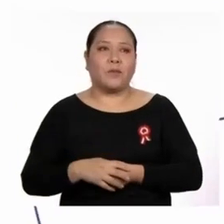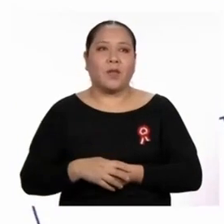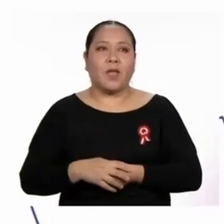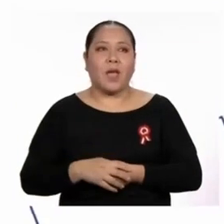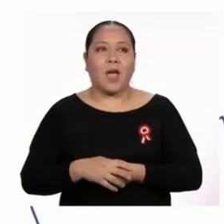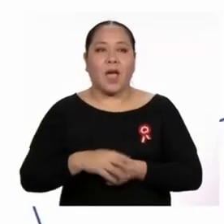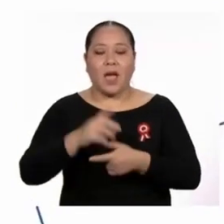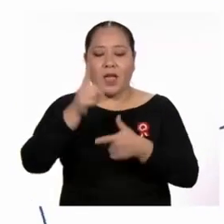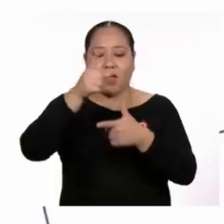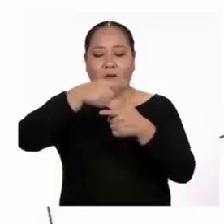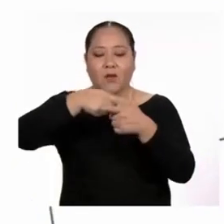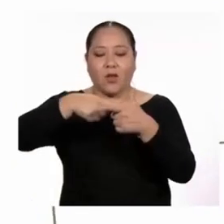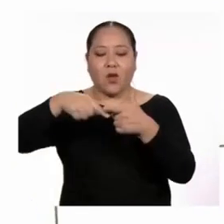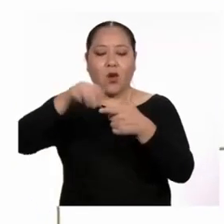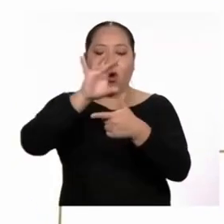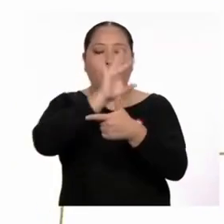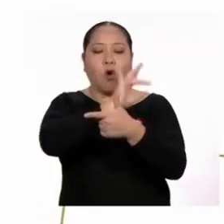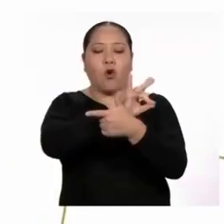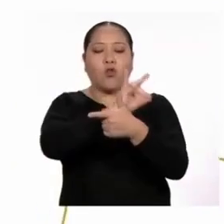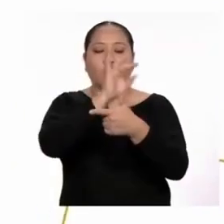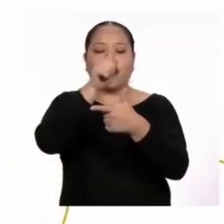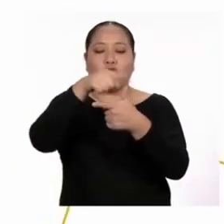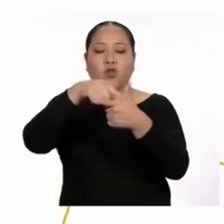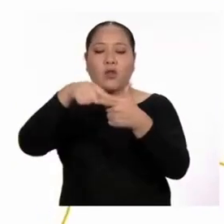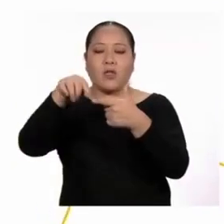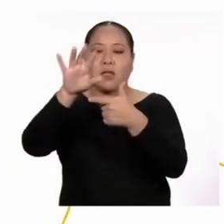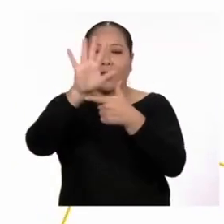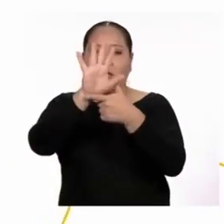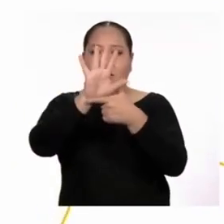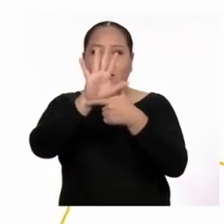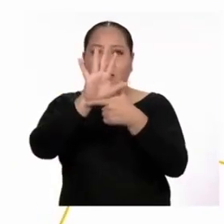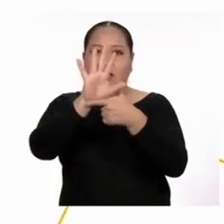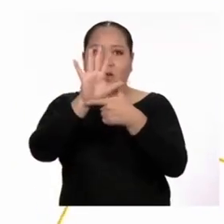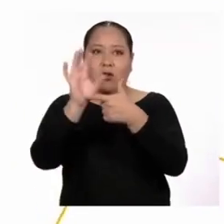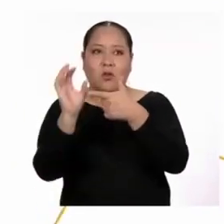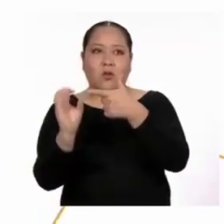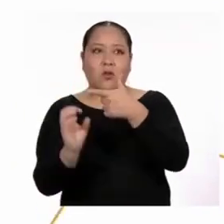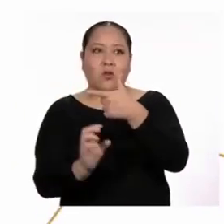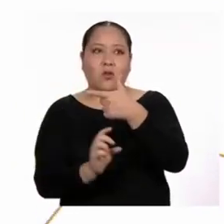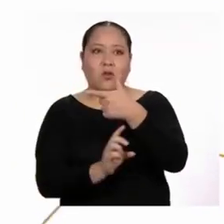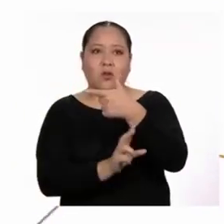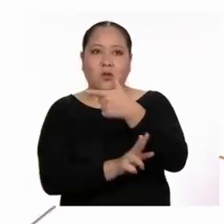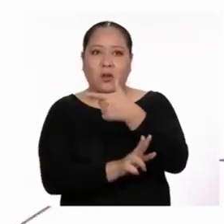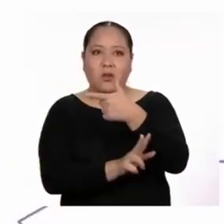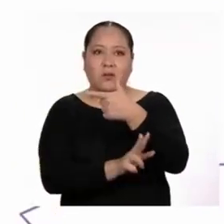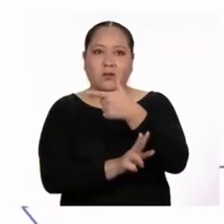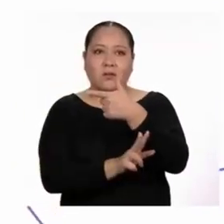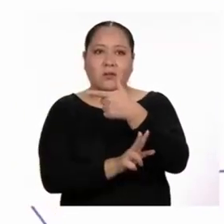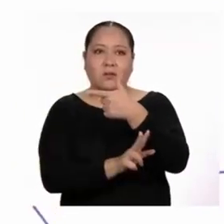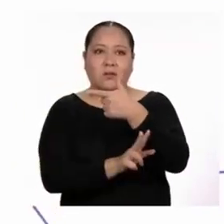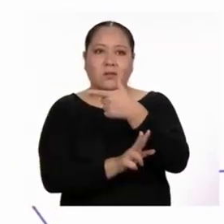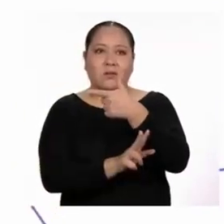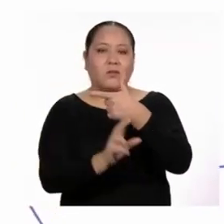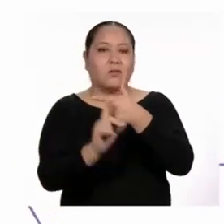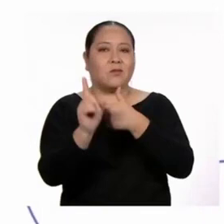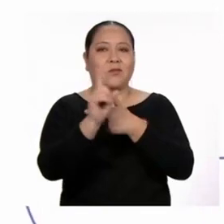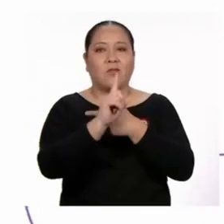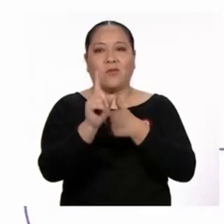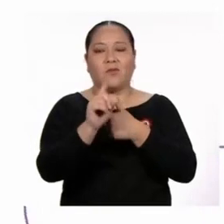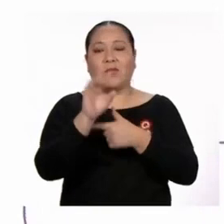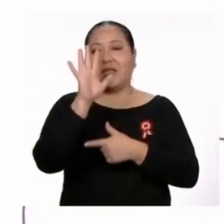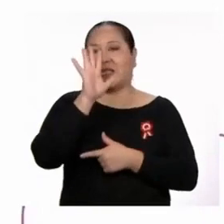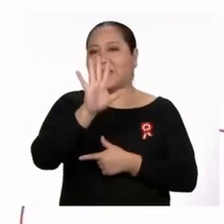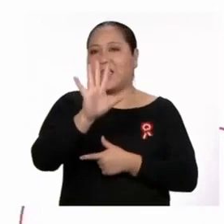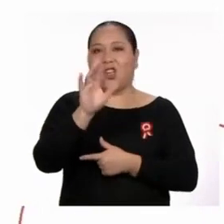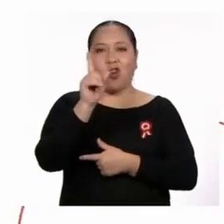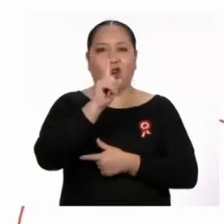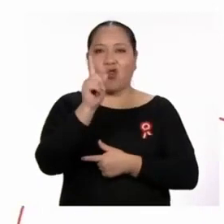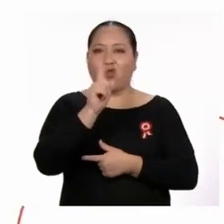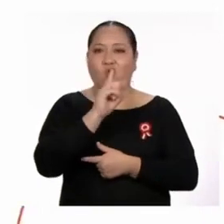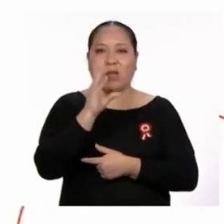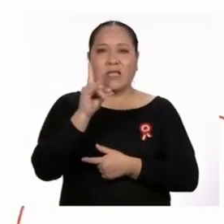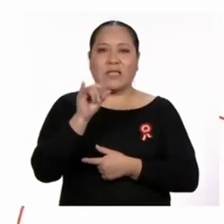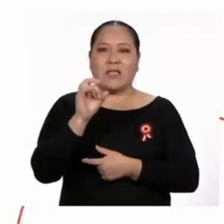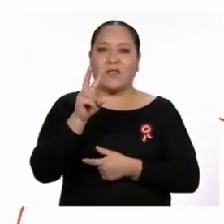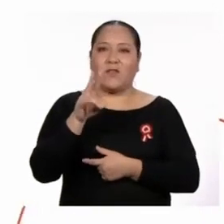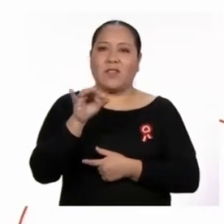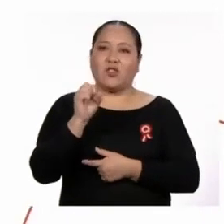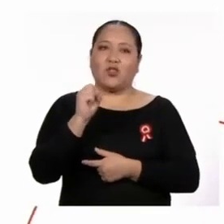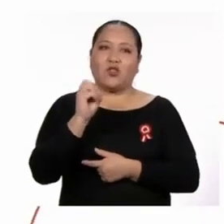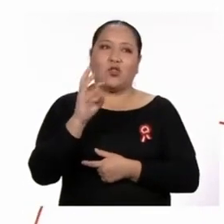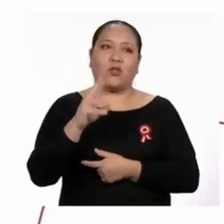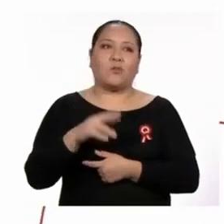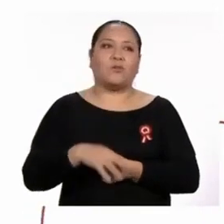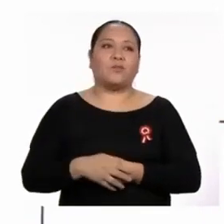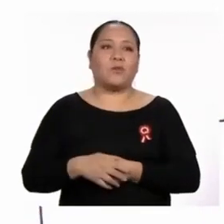8 entre 5, ¿el residuo es 0? No. Entonces, 5 no es divisor.